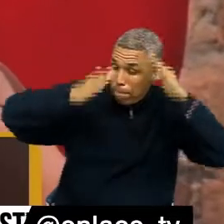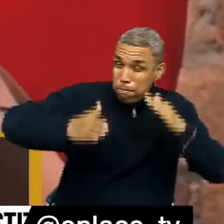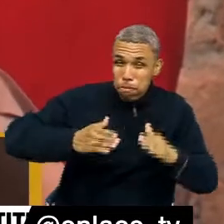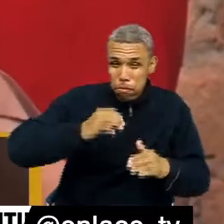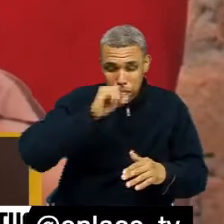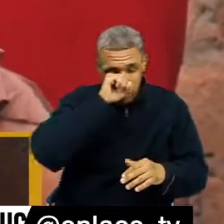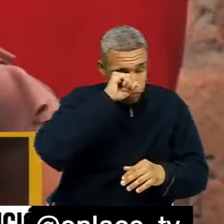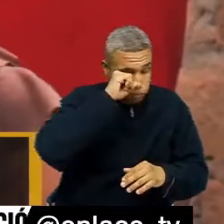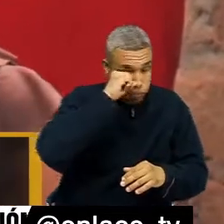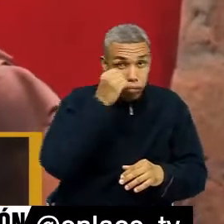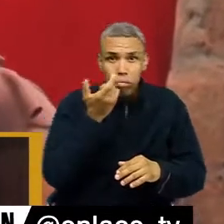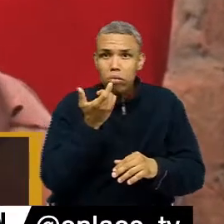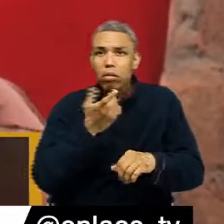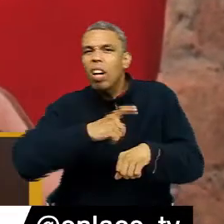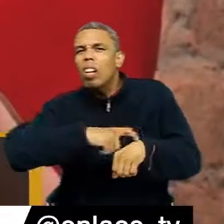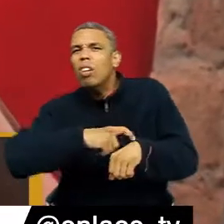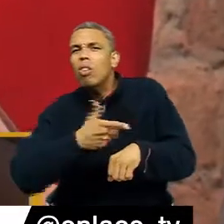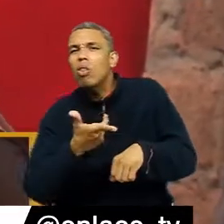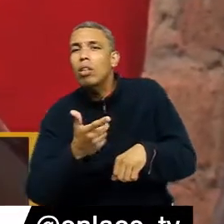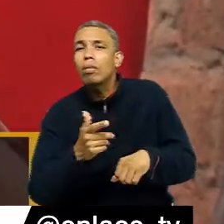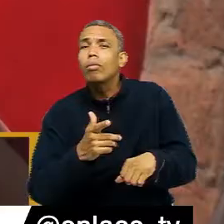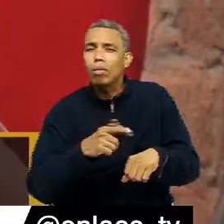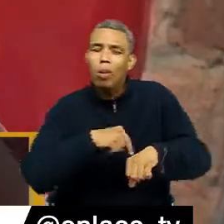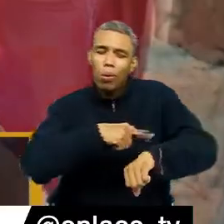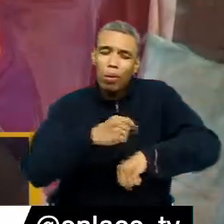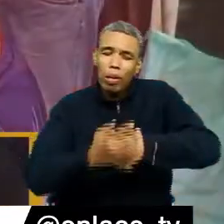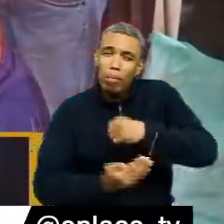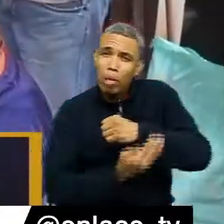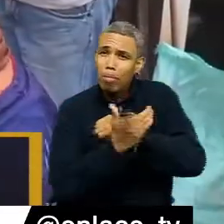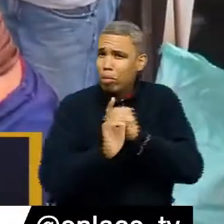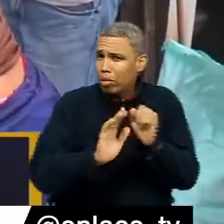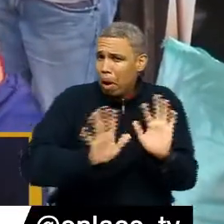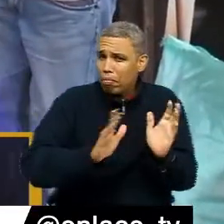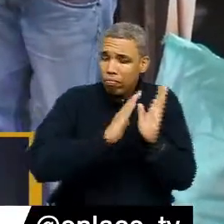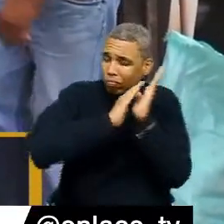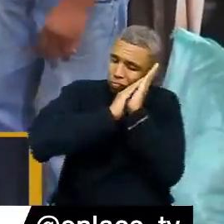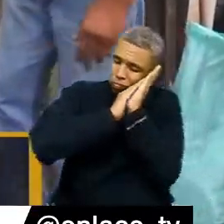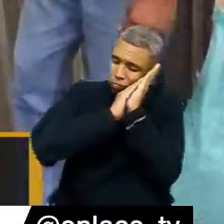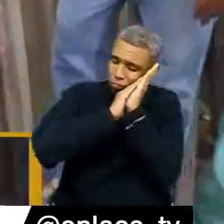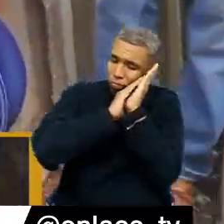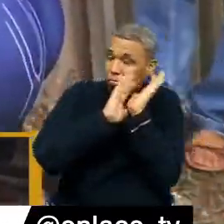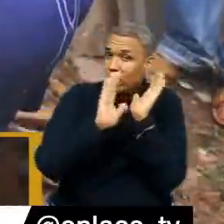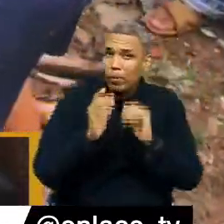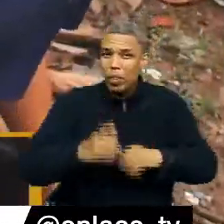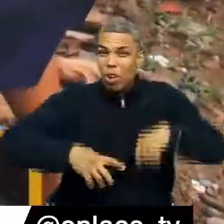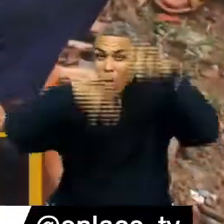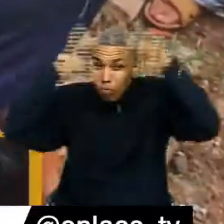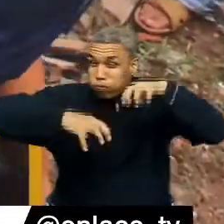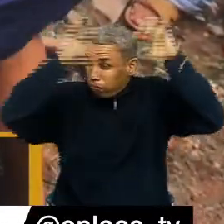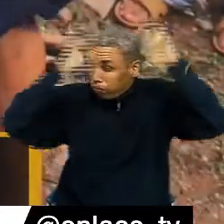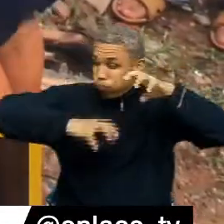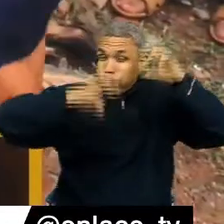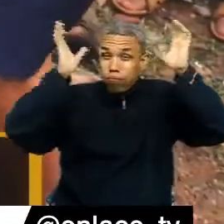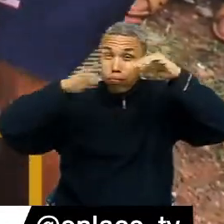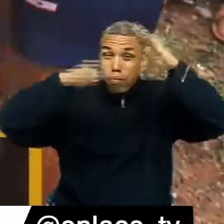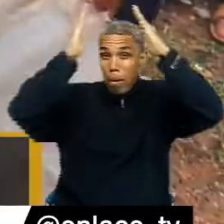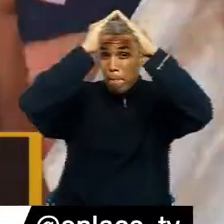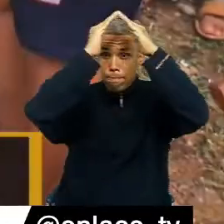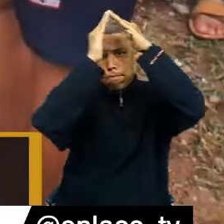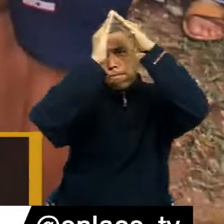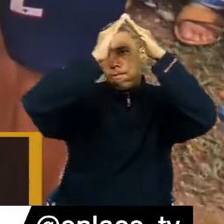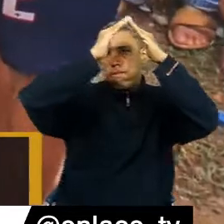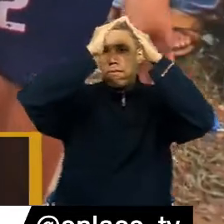Eso fue en la madrugada. ¿Qué estaba haciendo? Estábamos acostados ya. Y la brisa ya en la mañana, la madrugada, la casa se meneaba. Yo ni te iba a